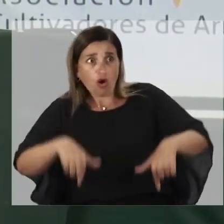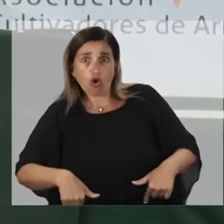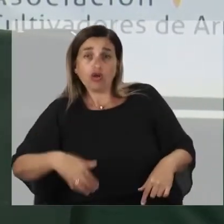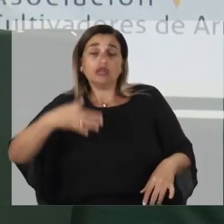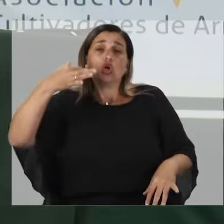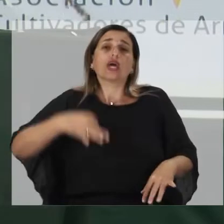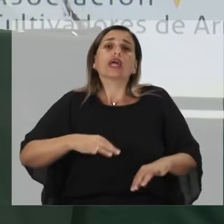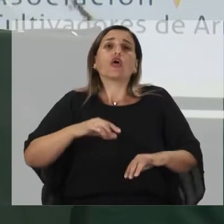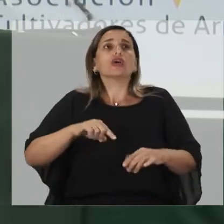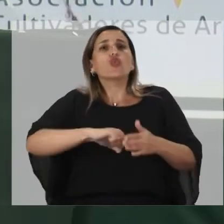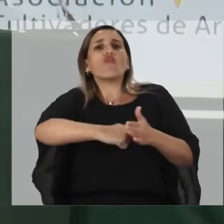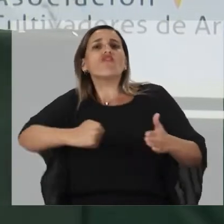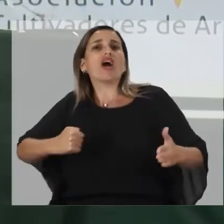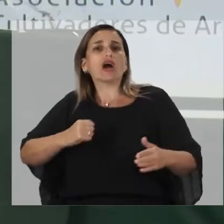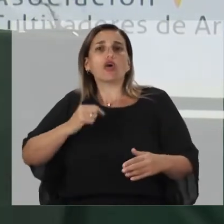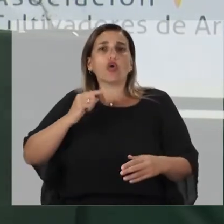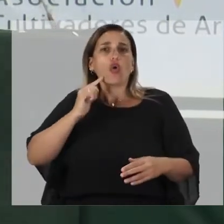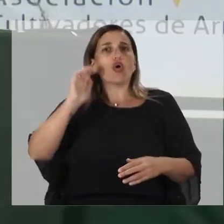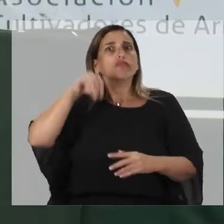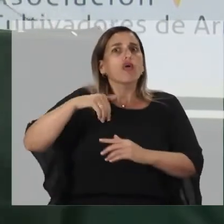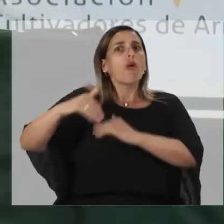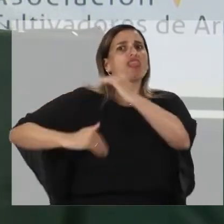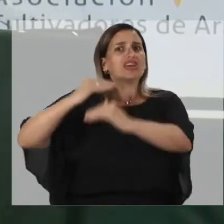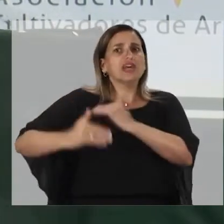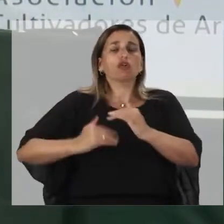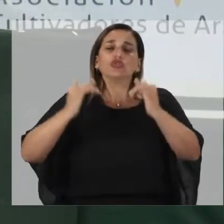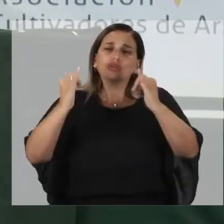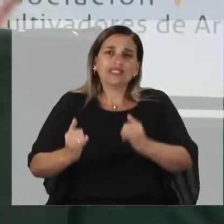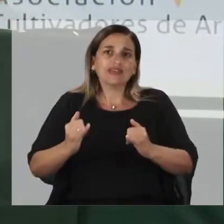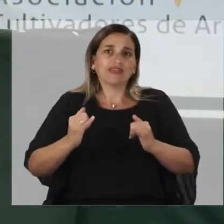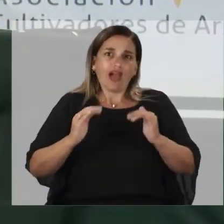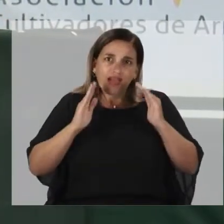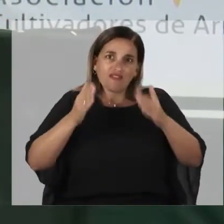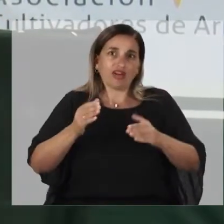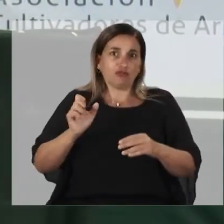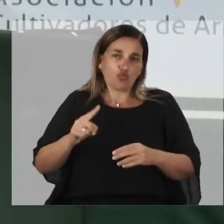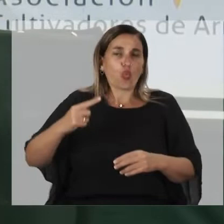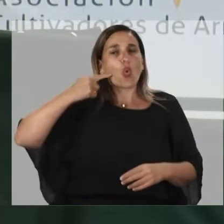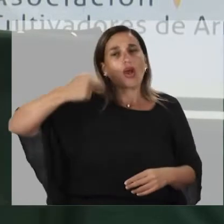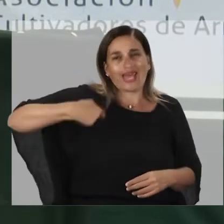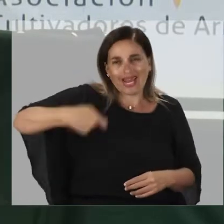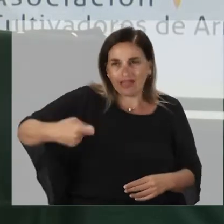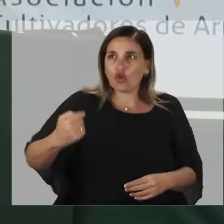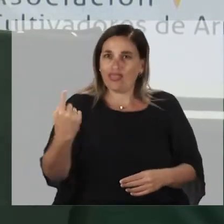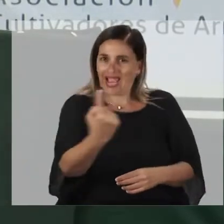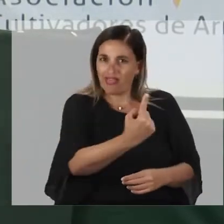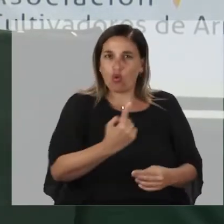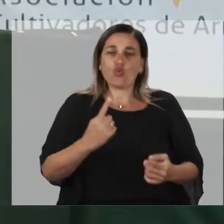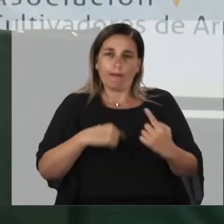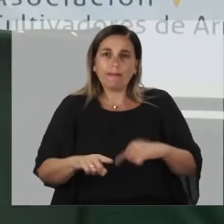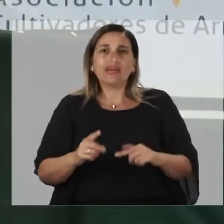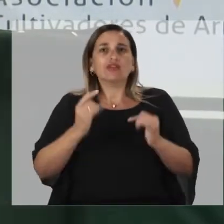realmente hoy creo que es claramente un banco de desarrollo que por supuesto tiene que mirar la conducta